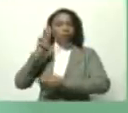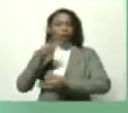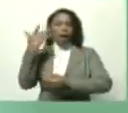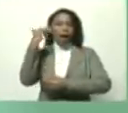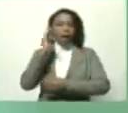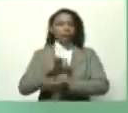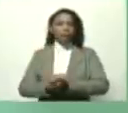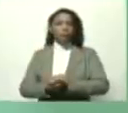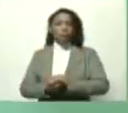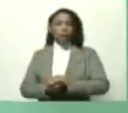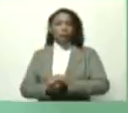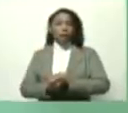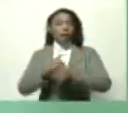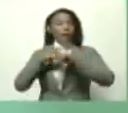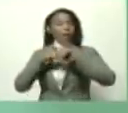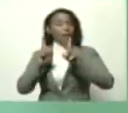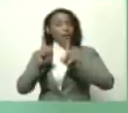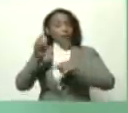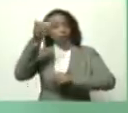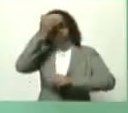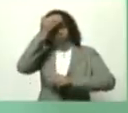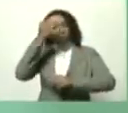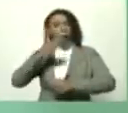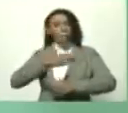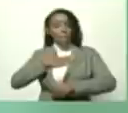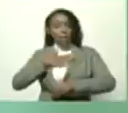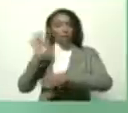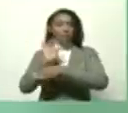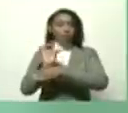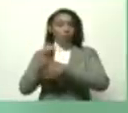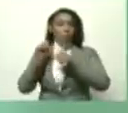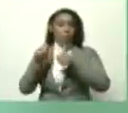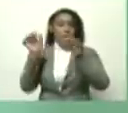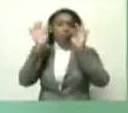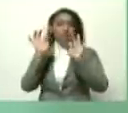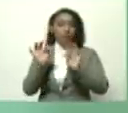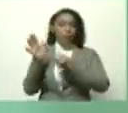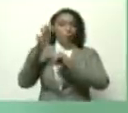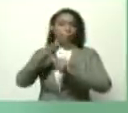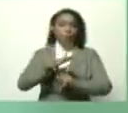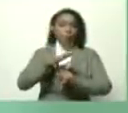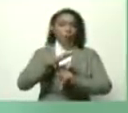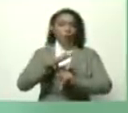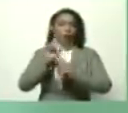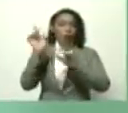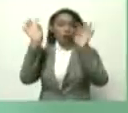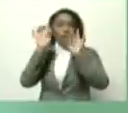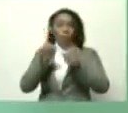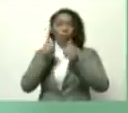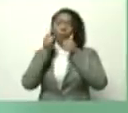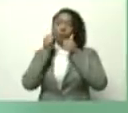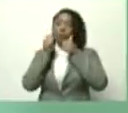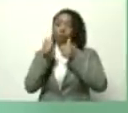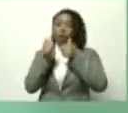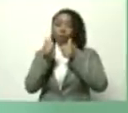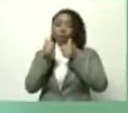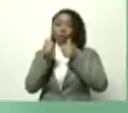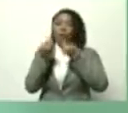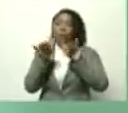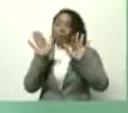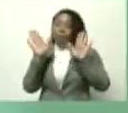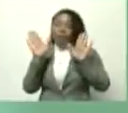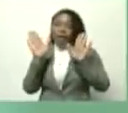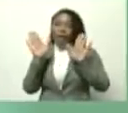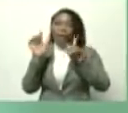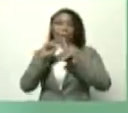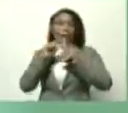tiene. Y como a diferencia de Trump, en mí sí funciona, y bien, el mecanismo de la represión, que por cierto es un mecanismo bueno, ¿no? A pesar de que la palabra es